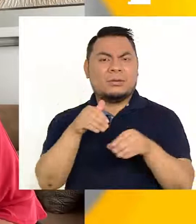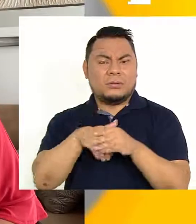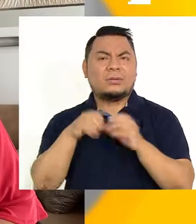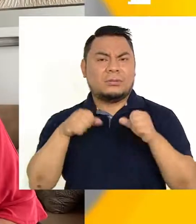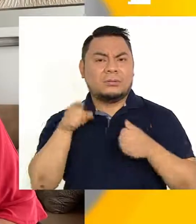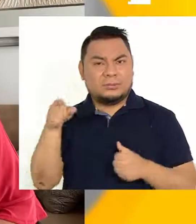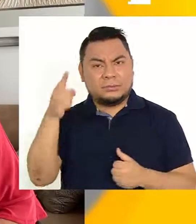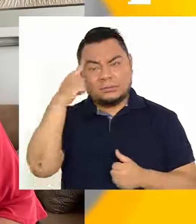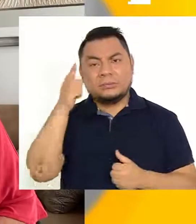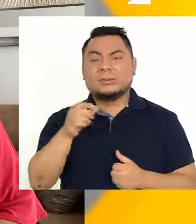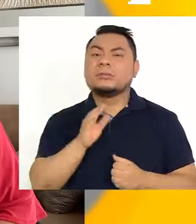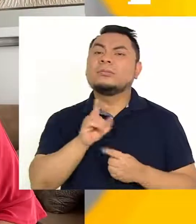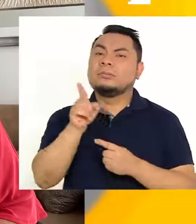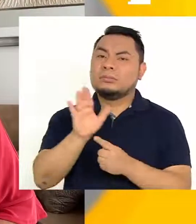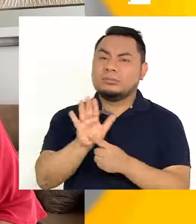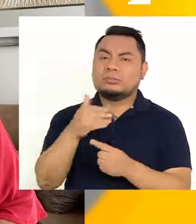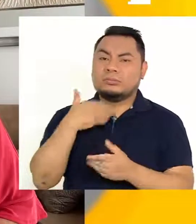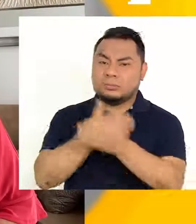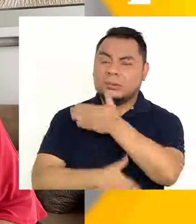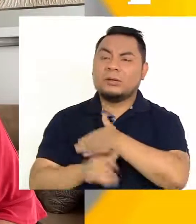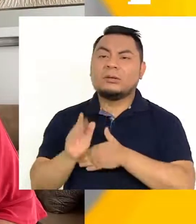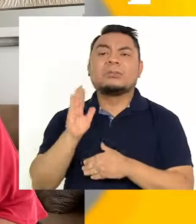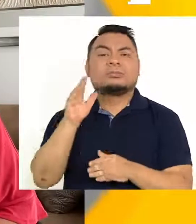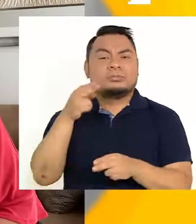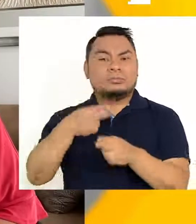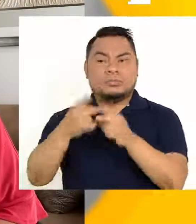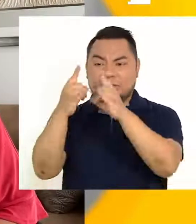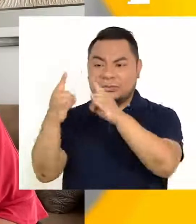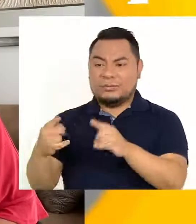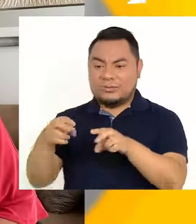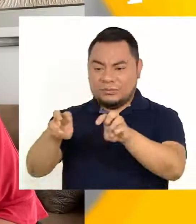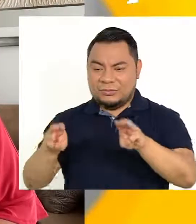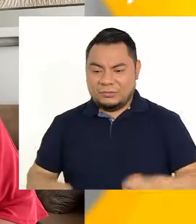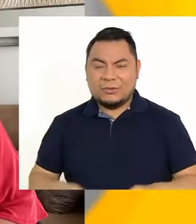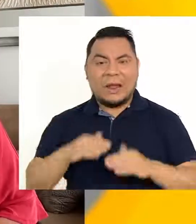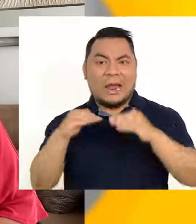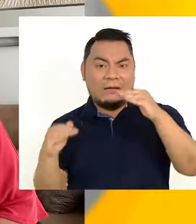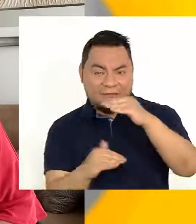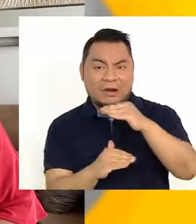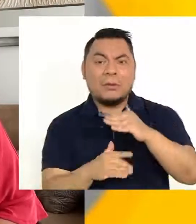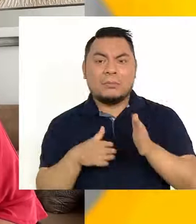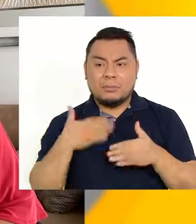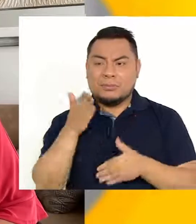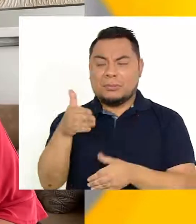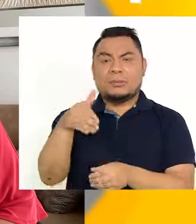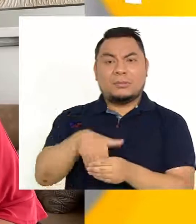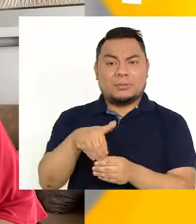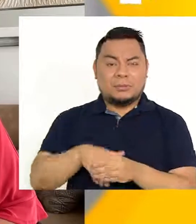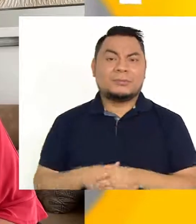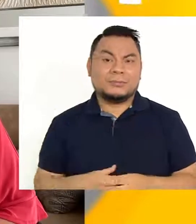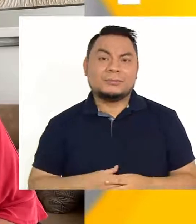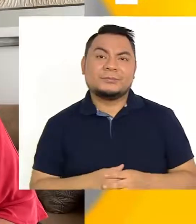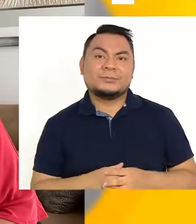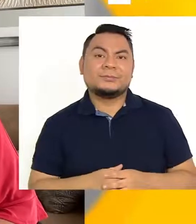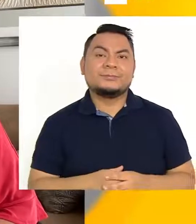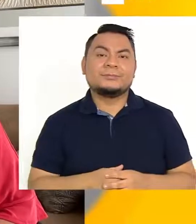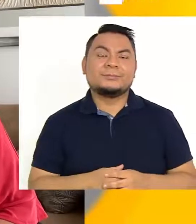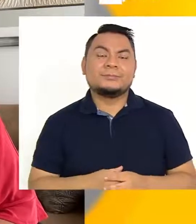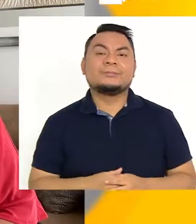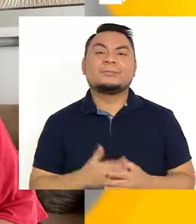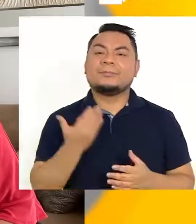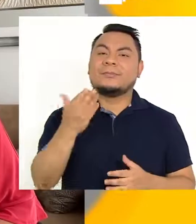de votación y sufragar en los módulos temporales de votación que estarán en el primer